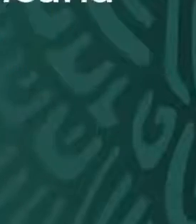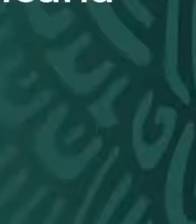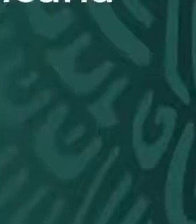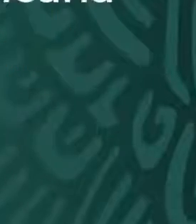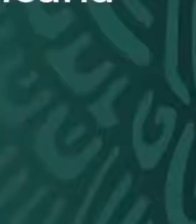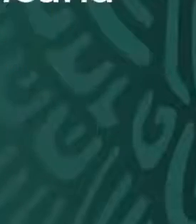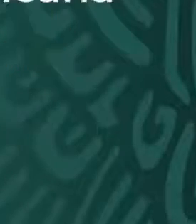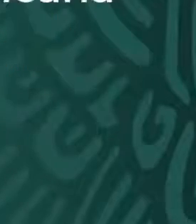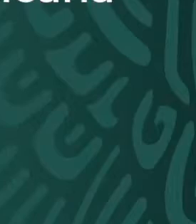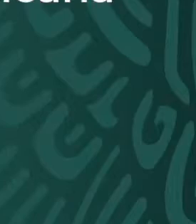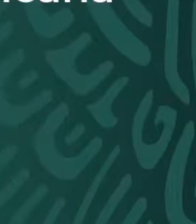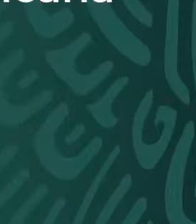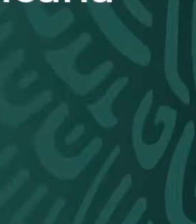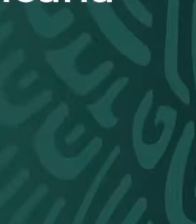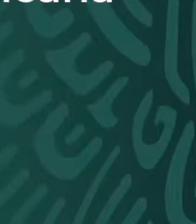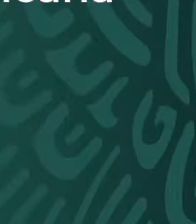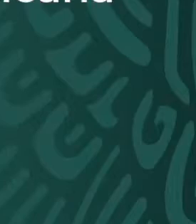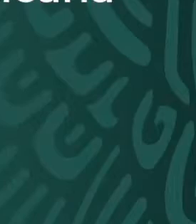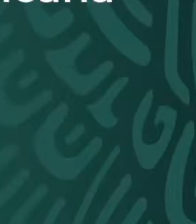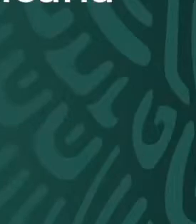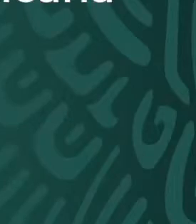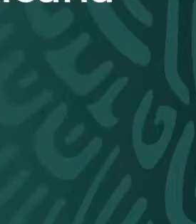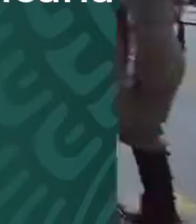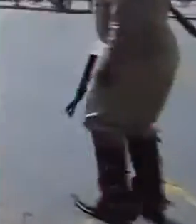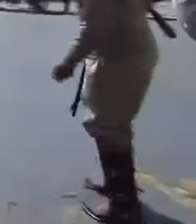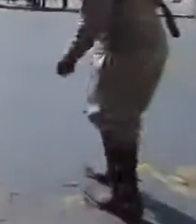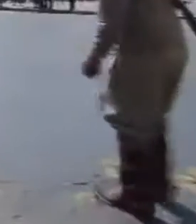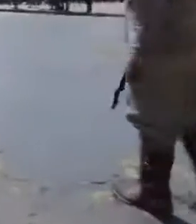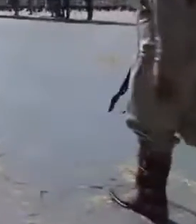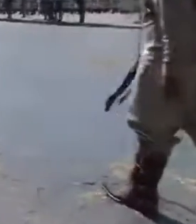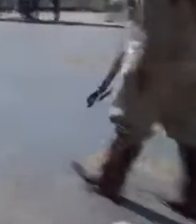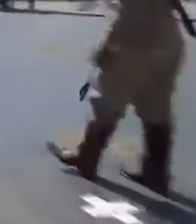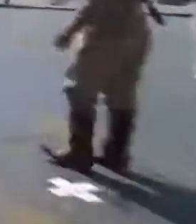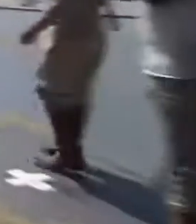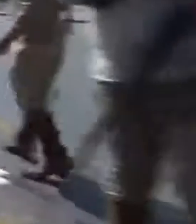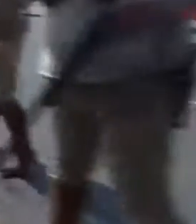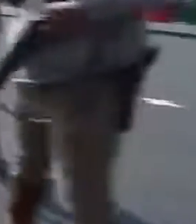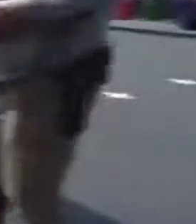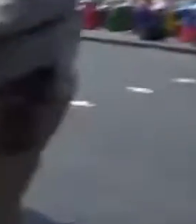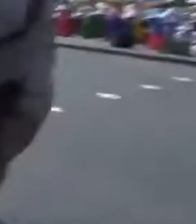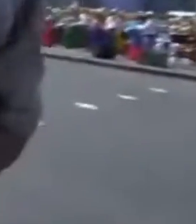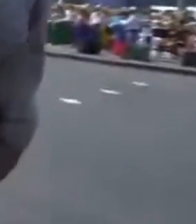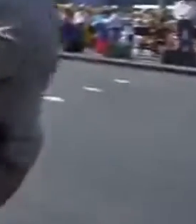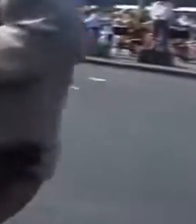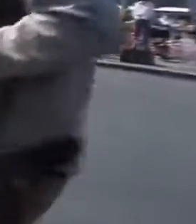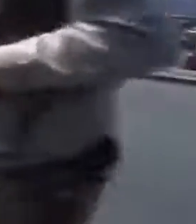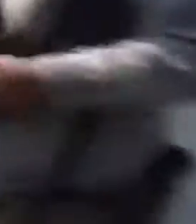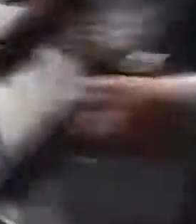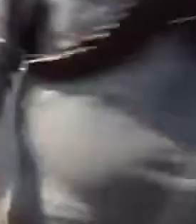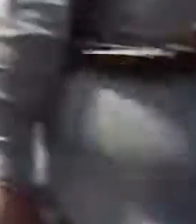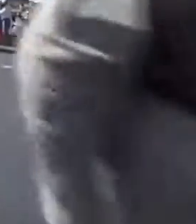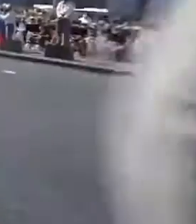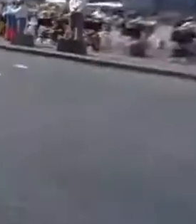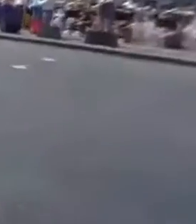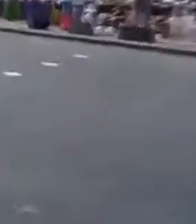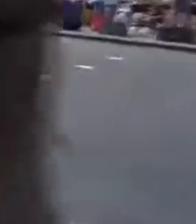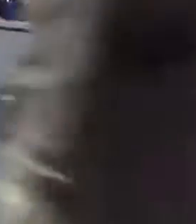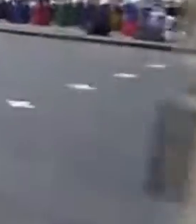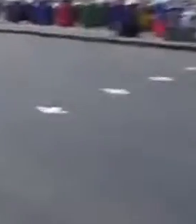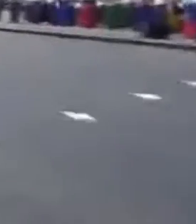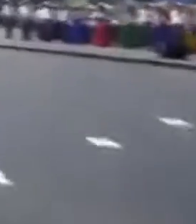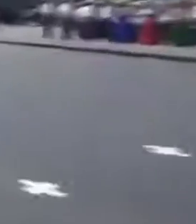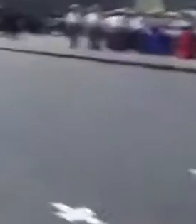el 111 aniversario del inicio de la Revolución. Chihuahua fue la cuna de la Revolución Mexicana. Siempre